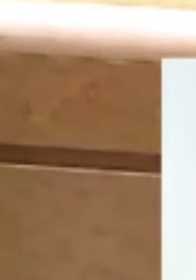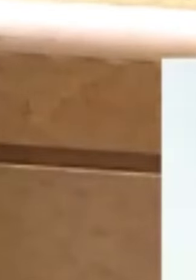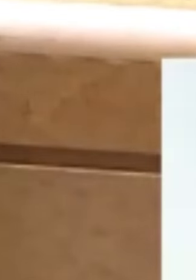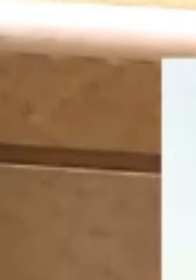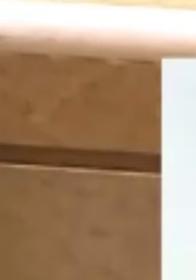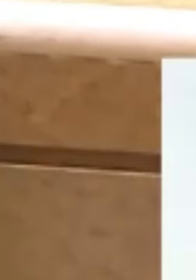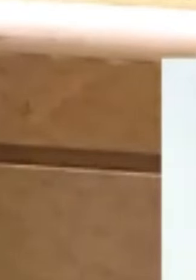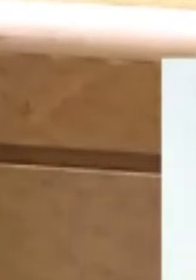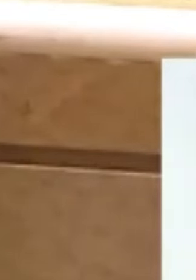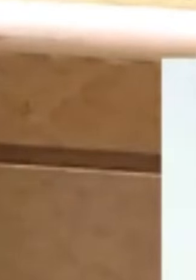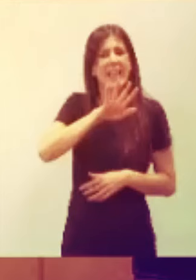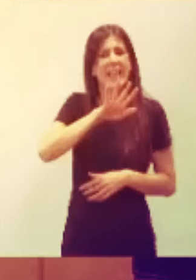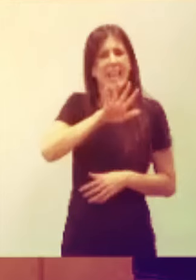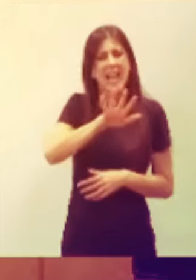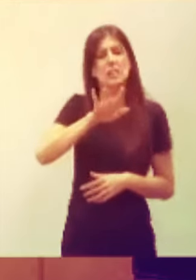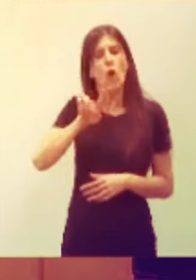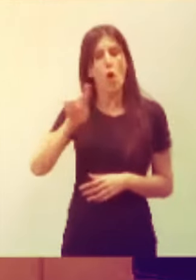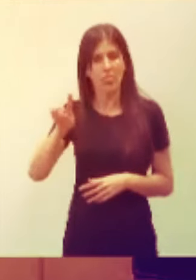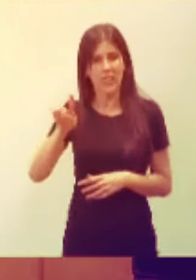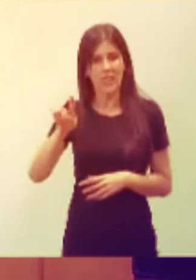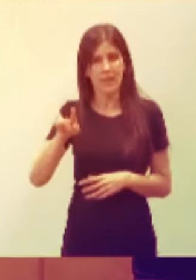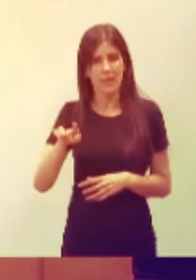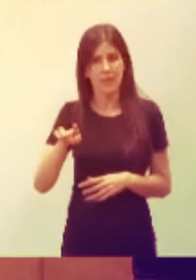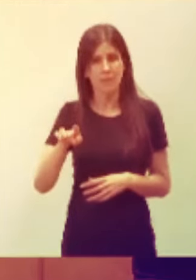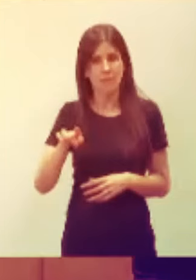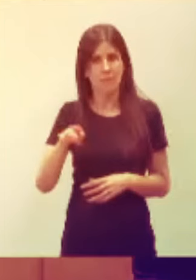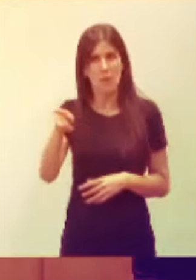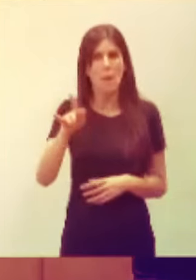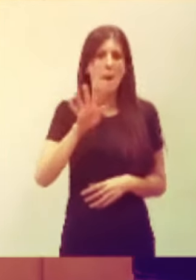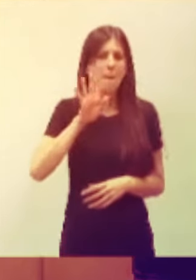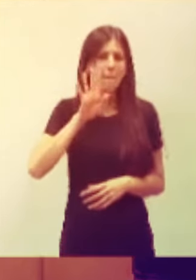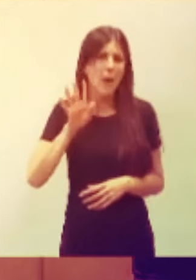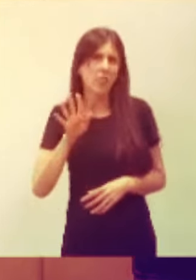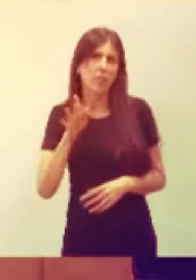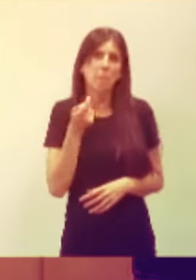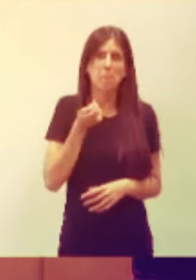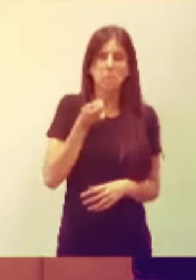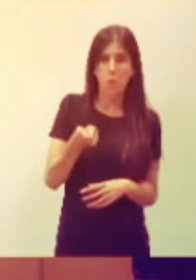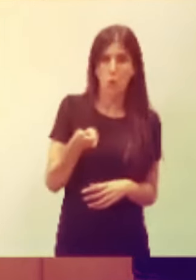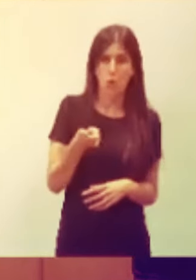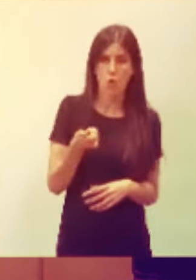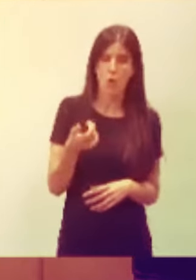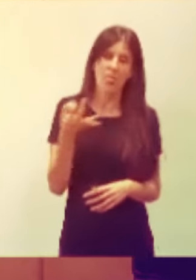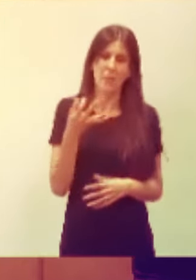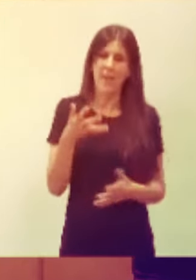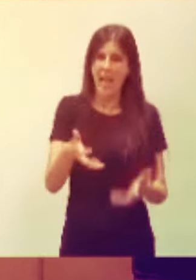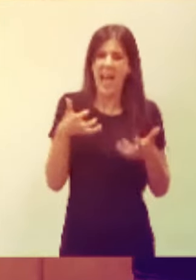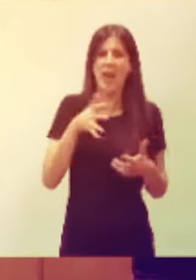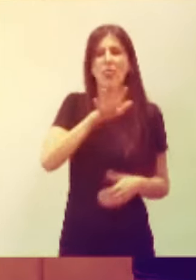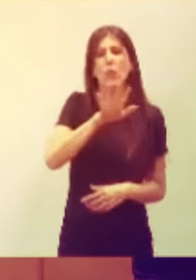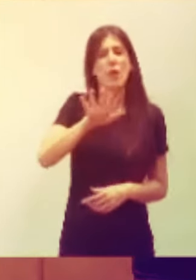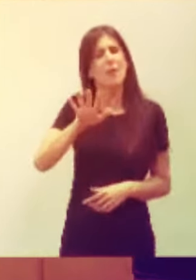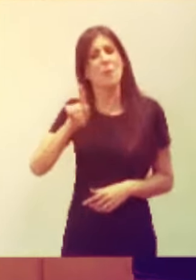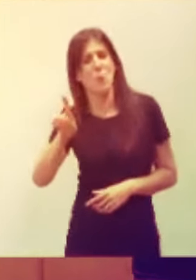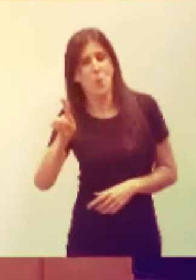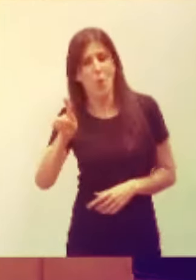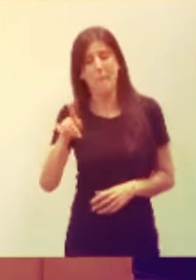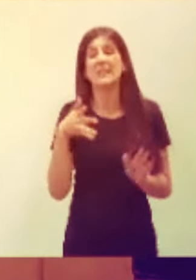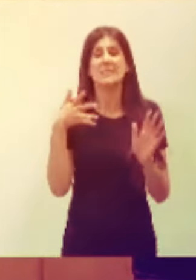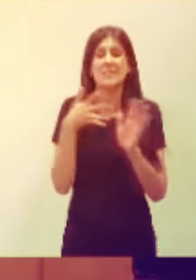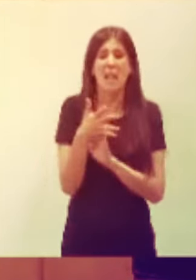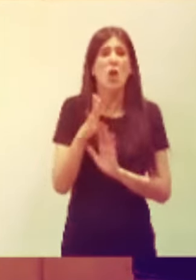gobierno ha ganado 511. Igual a usted le parece que es poco, que deberíamos haber ganado las 551, pero es que la pluralidad